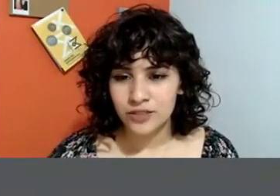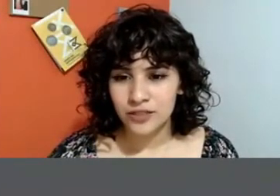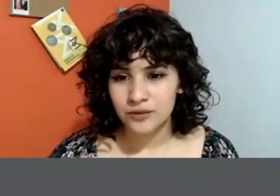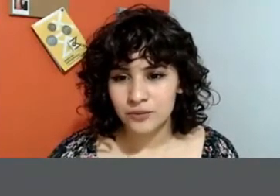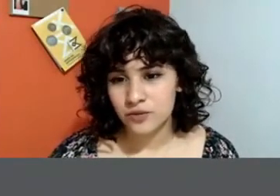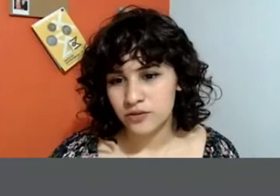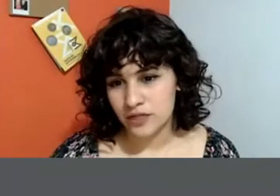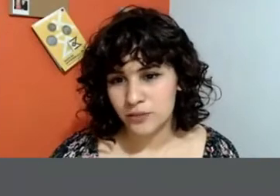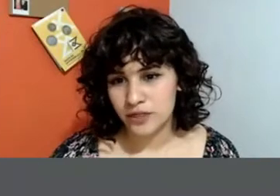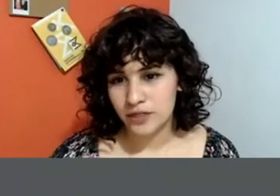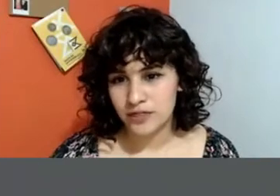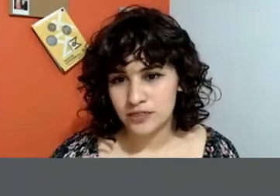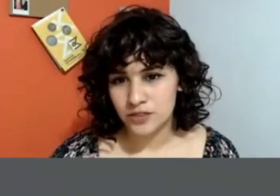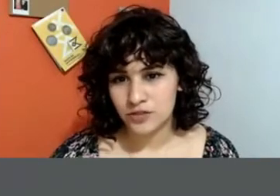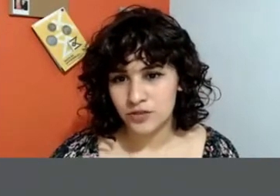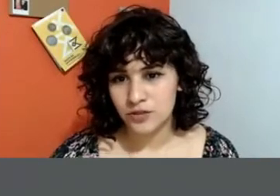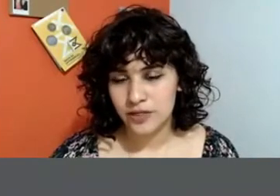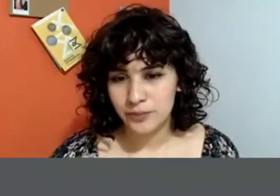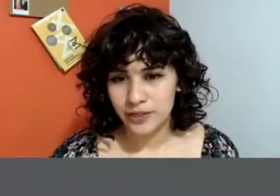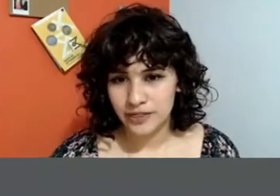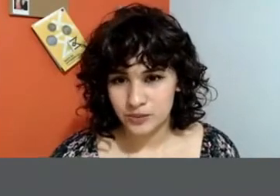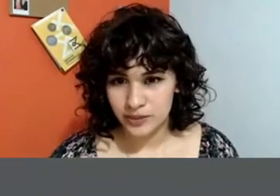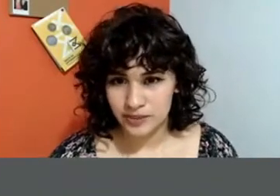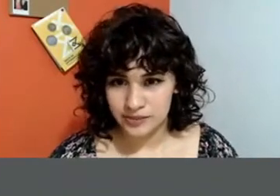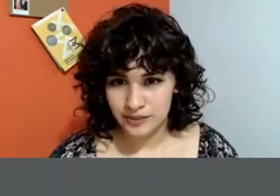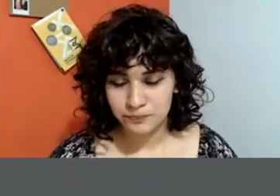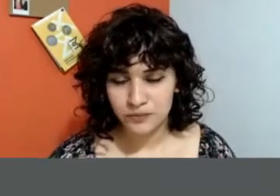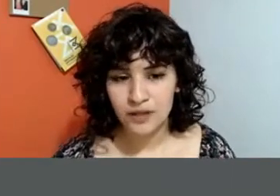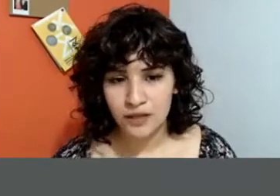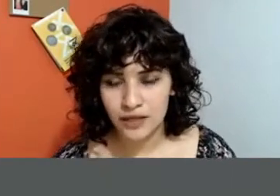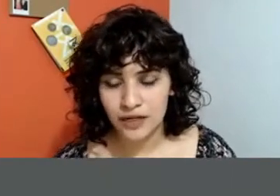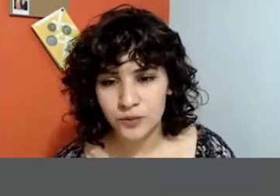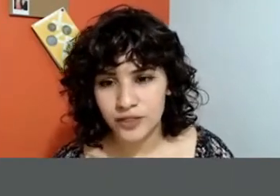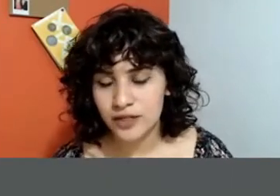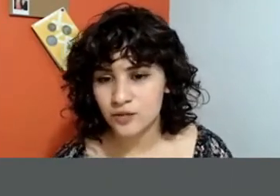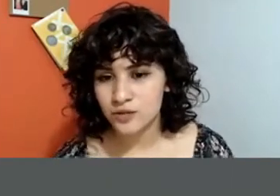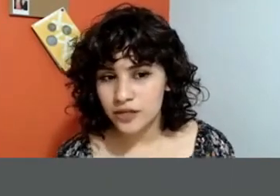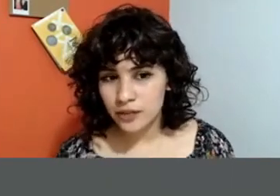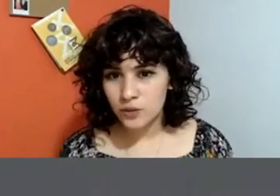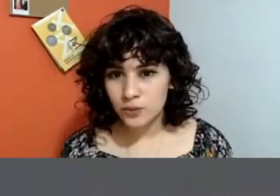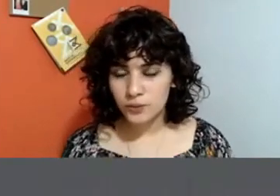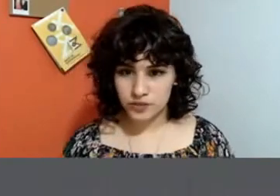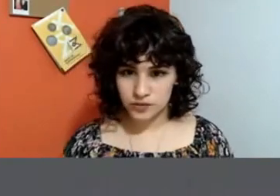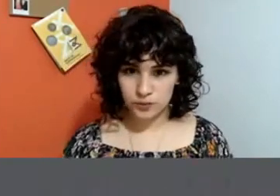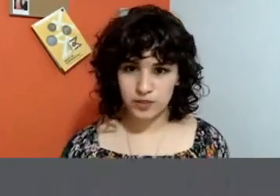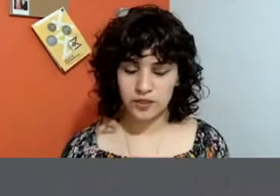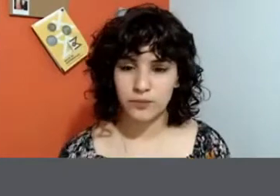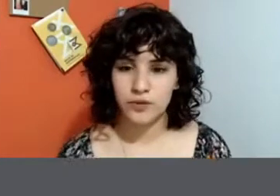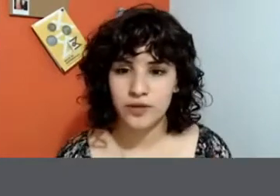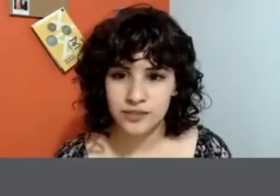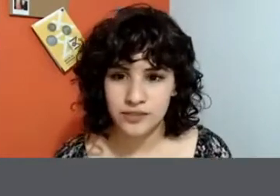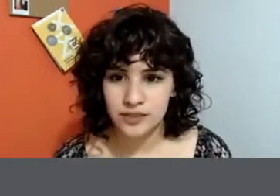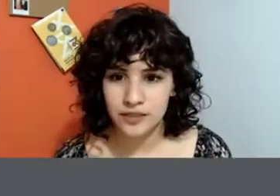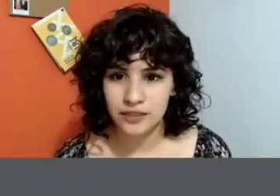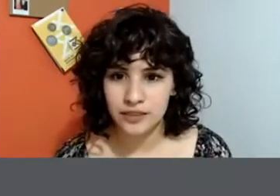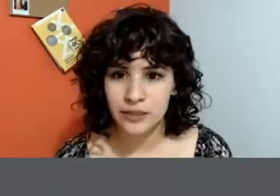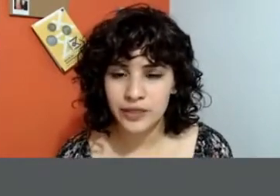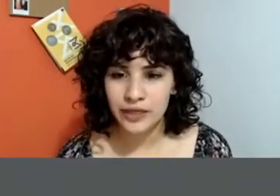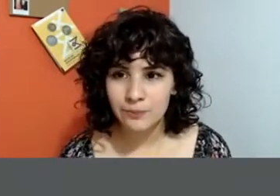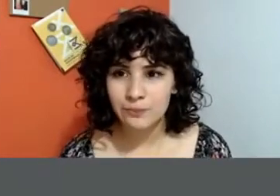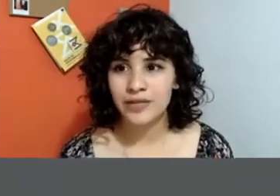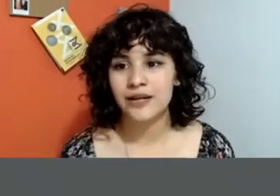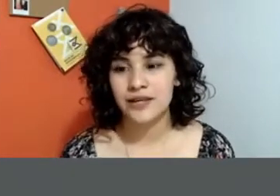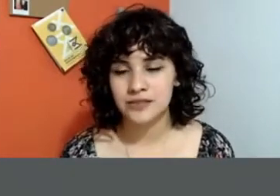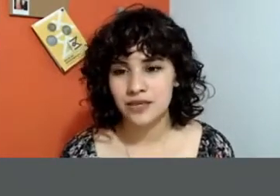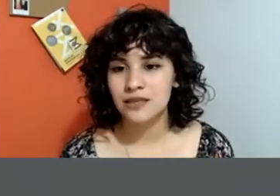¿No? Y que, bueno, está en la sección denominada ampliar la experiencia. Algunas de las cosas que hemos propuesto, por ejemplo, es